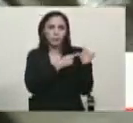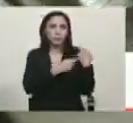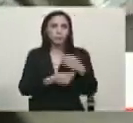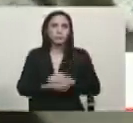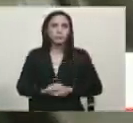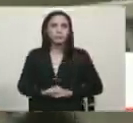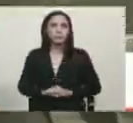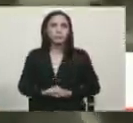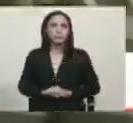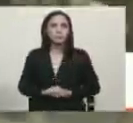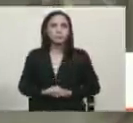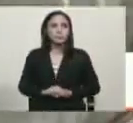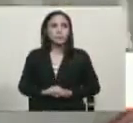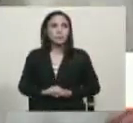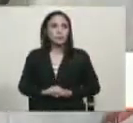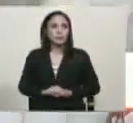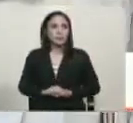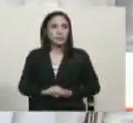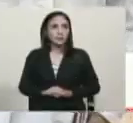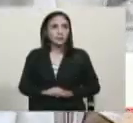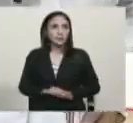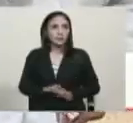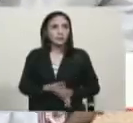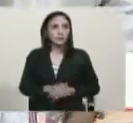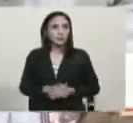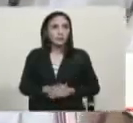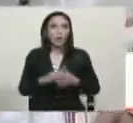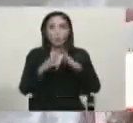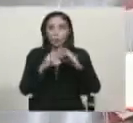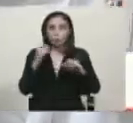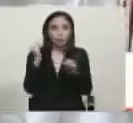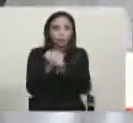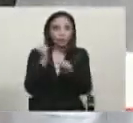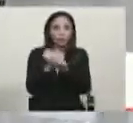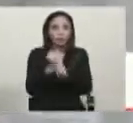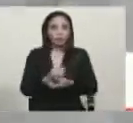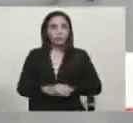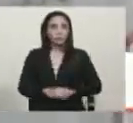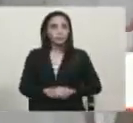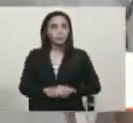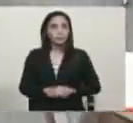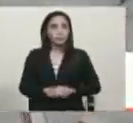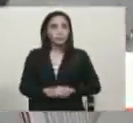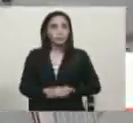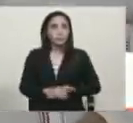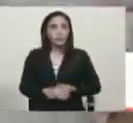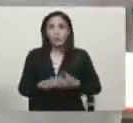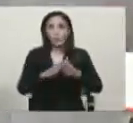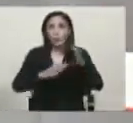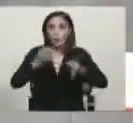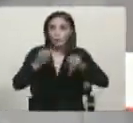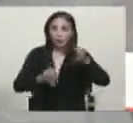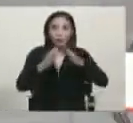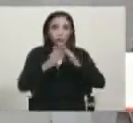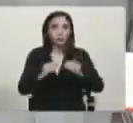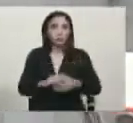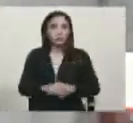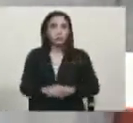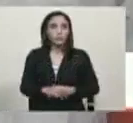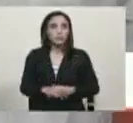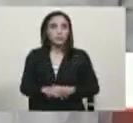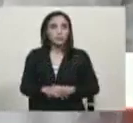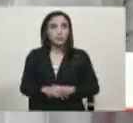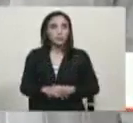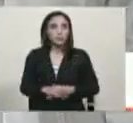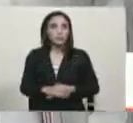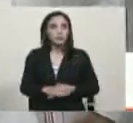la asesoría del Ministerio de Industria con el ministro Tárez, su equipo de asesores, de abogados, y comenzó la gran batalla. Hemos recibido